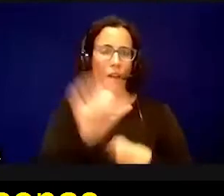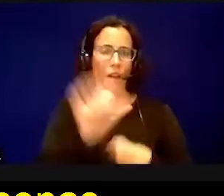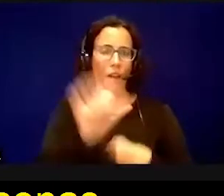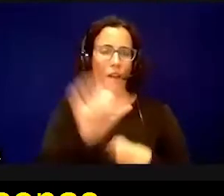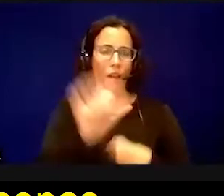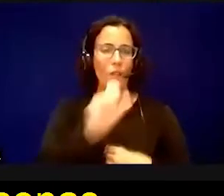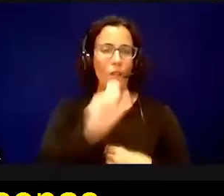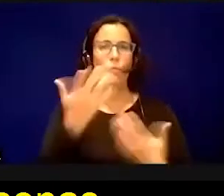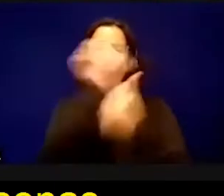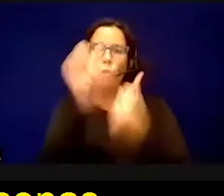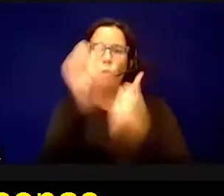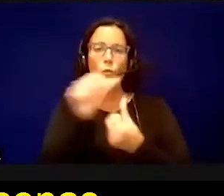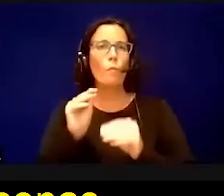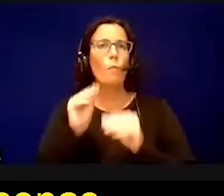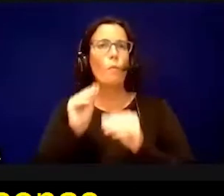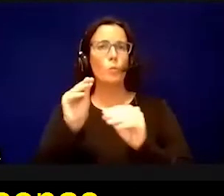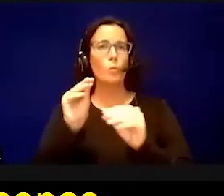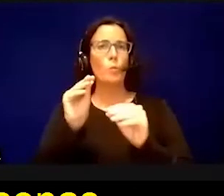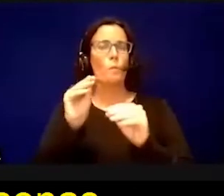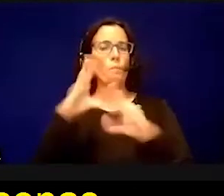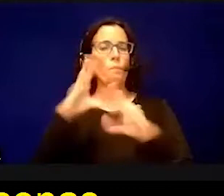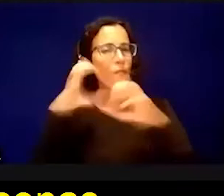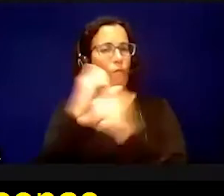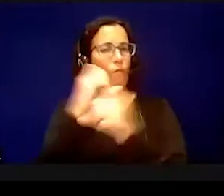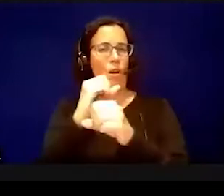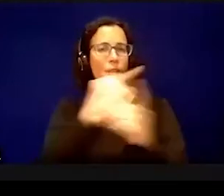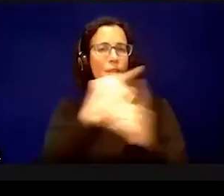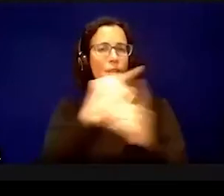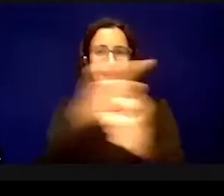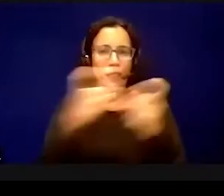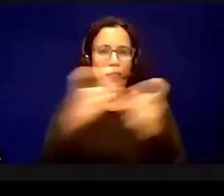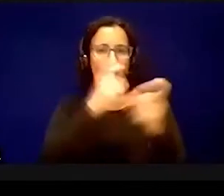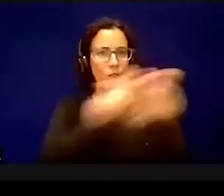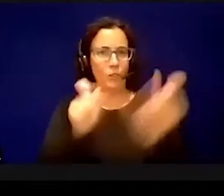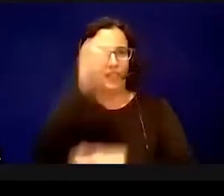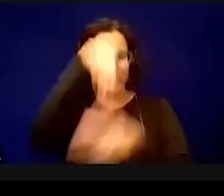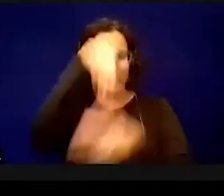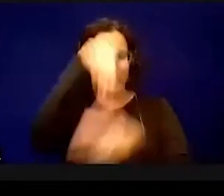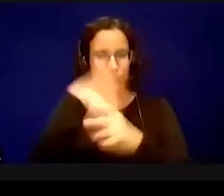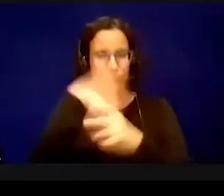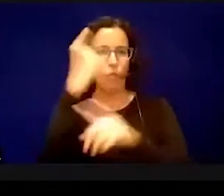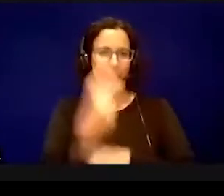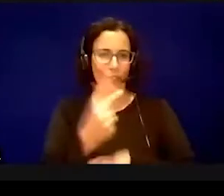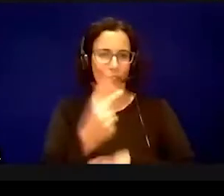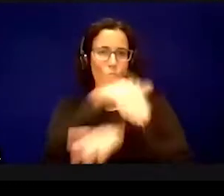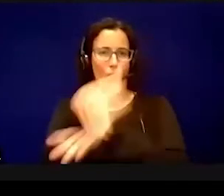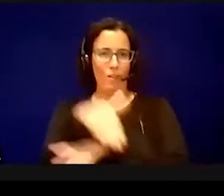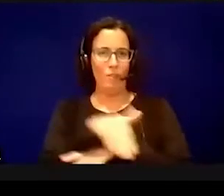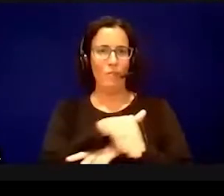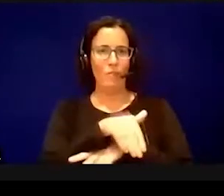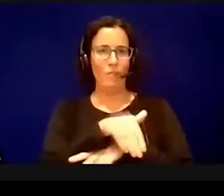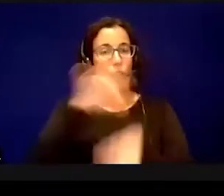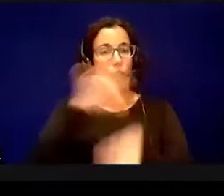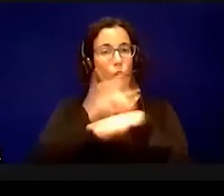las ciudades, de enfocar las ciudades, las necesidades de todas las personas en el propio diseño, en los diseños urbanos, ¿no? Él es el doctor Víctor